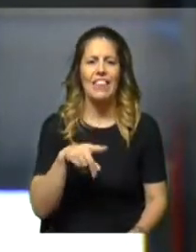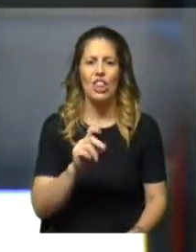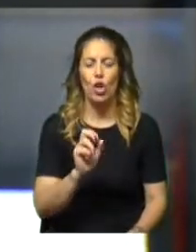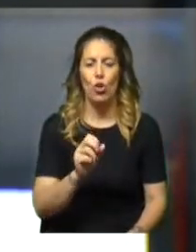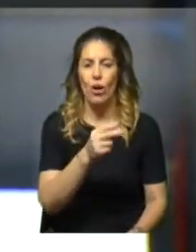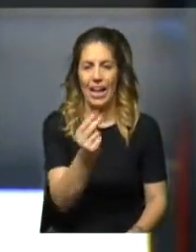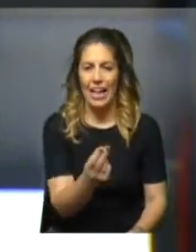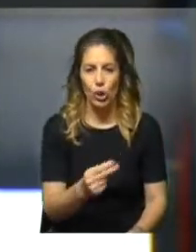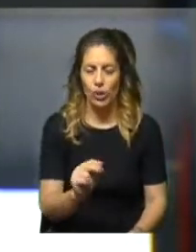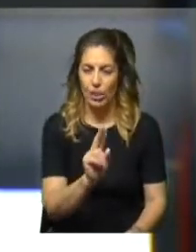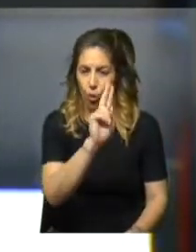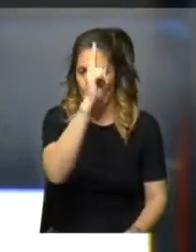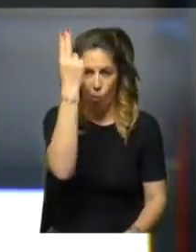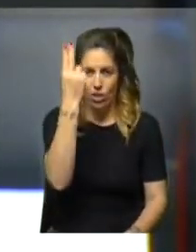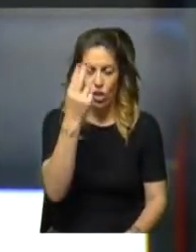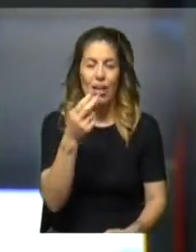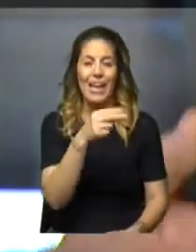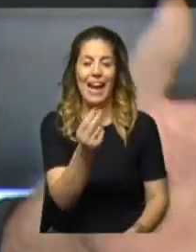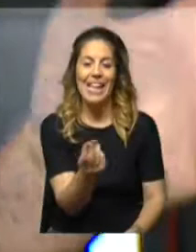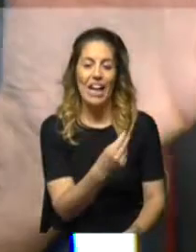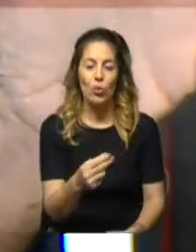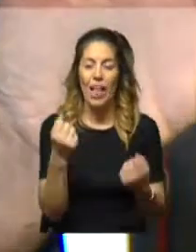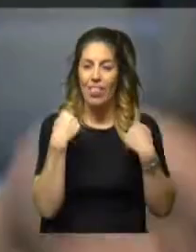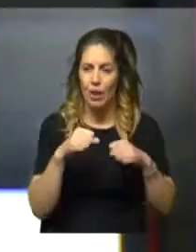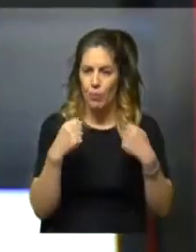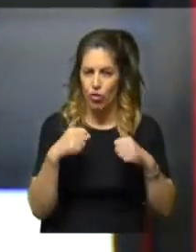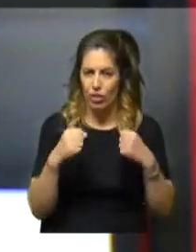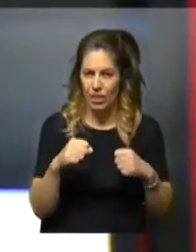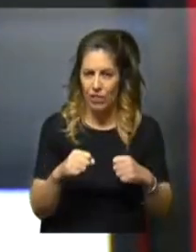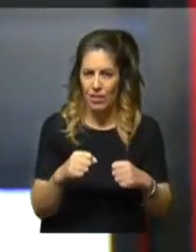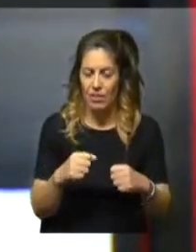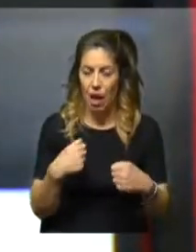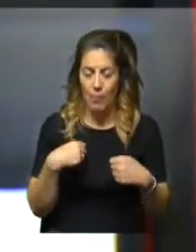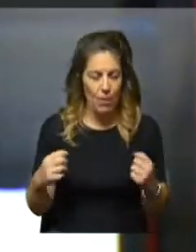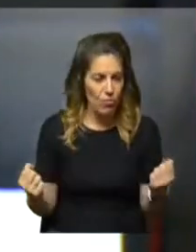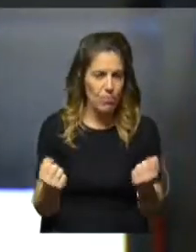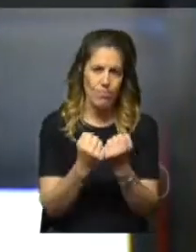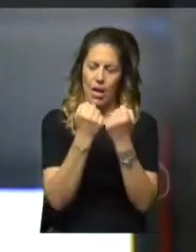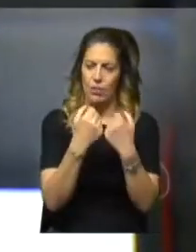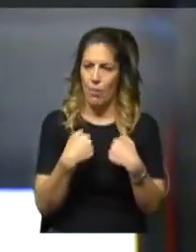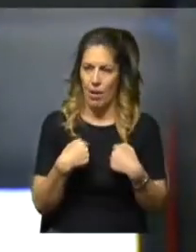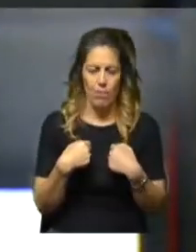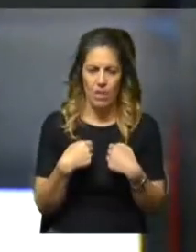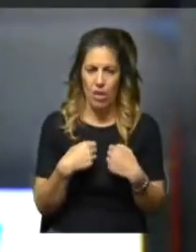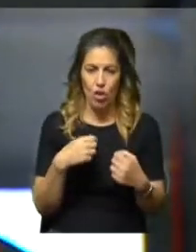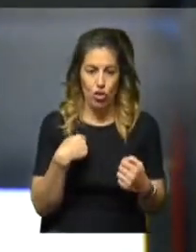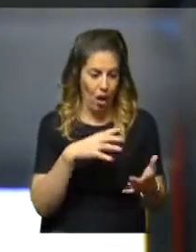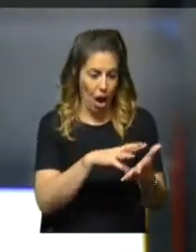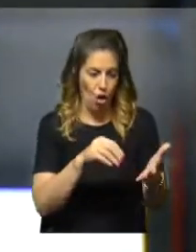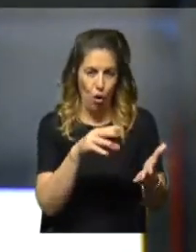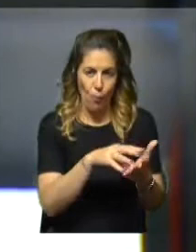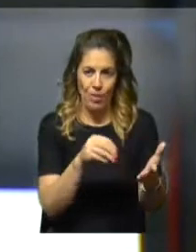este caricaturas deportivas y bueno fue como realmente un impacto fuerte no las copiaba obviamente